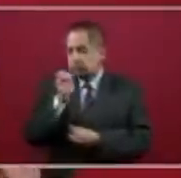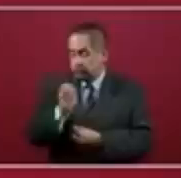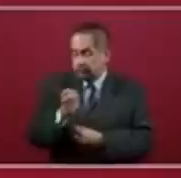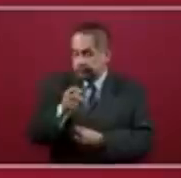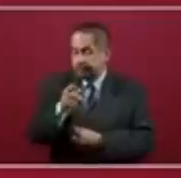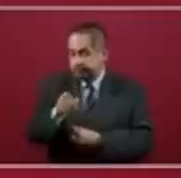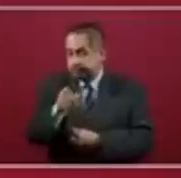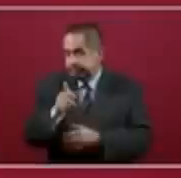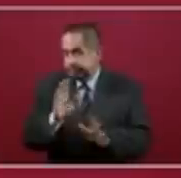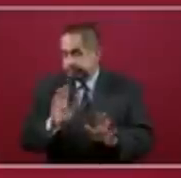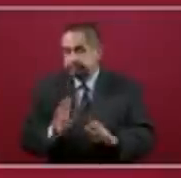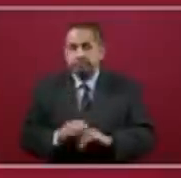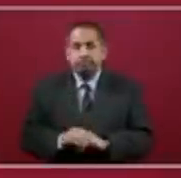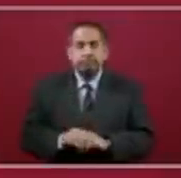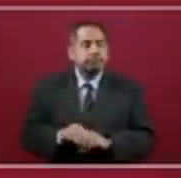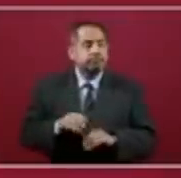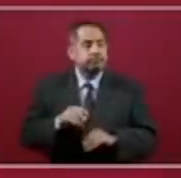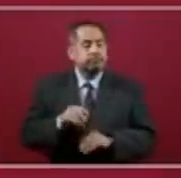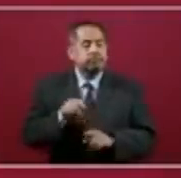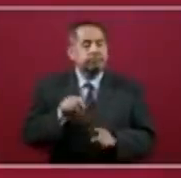sí vamos a